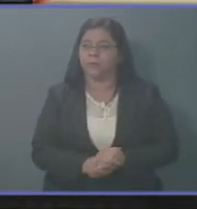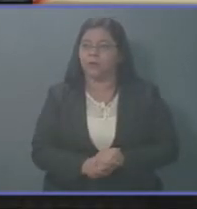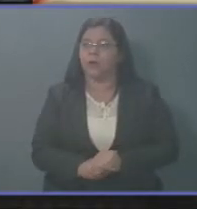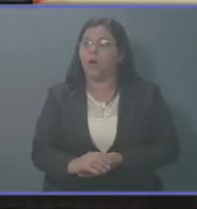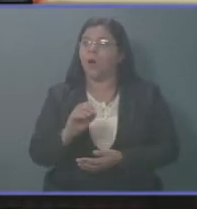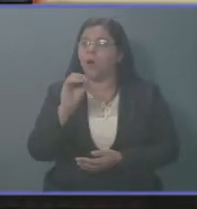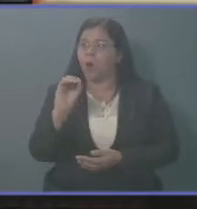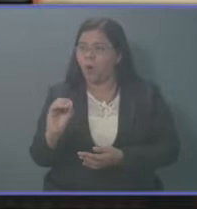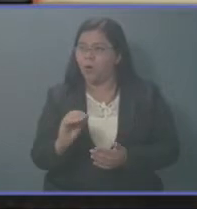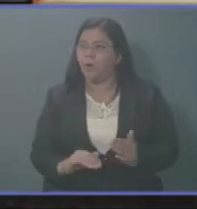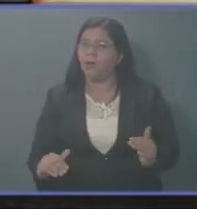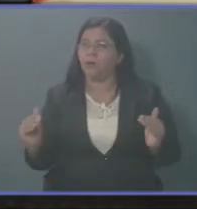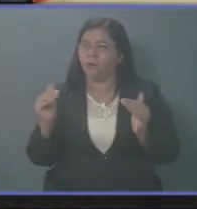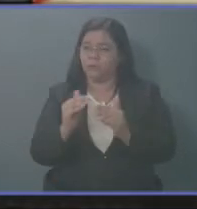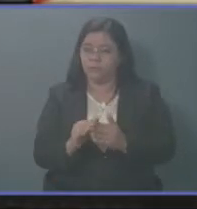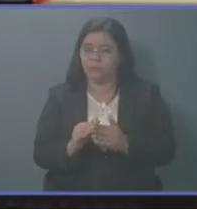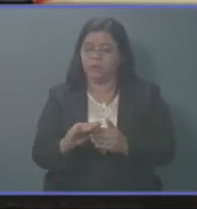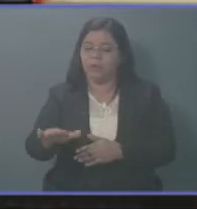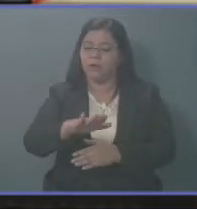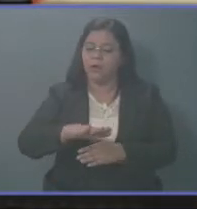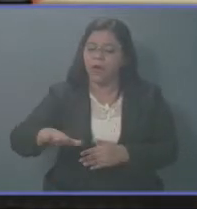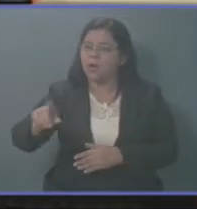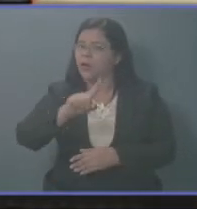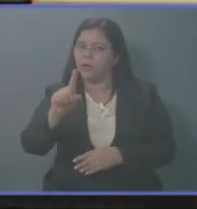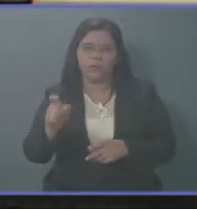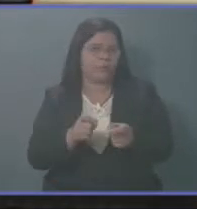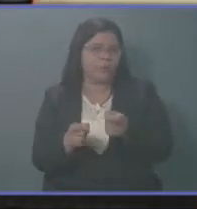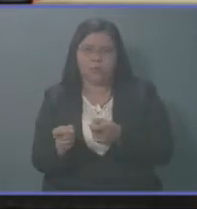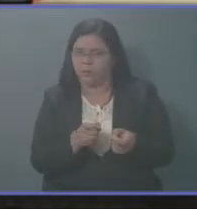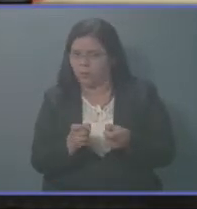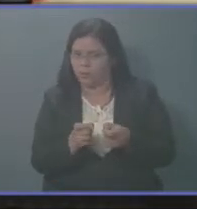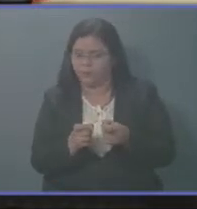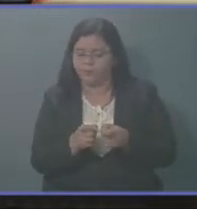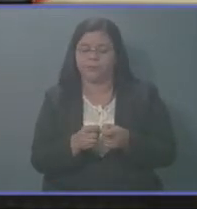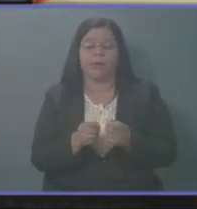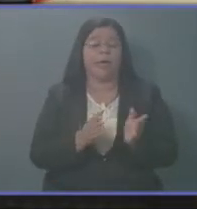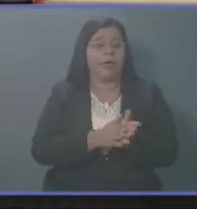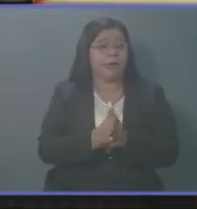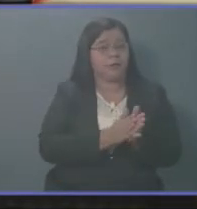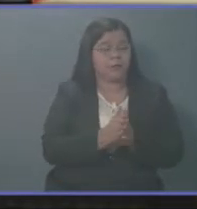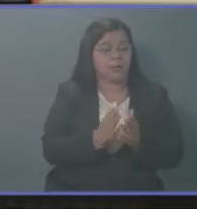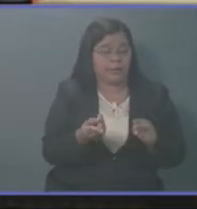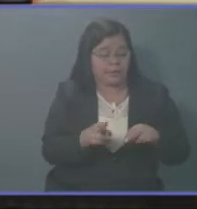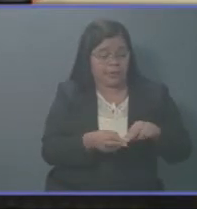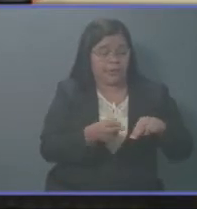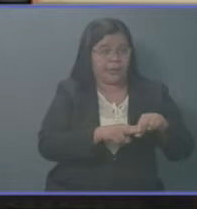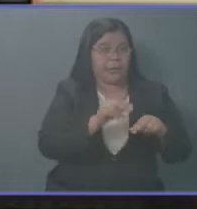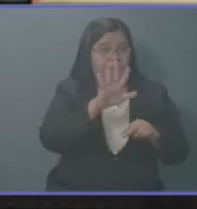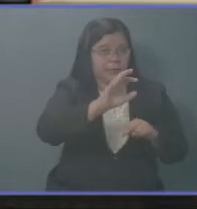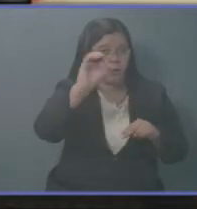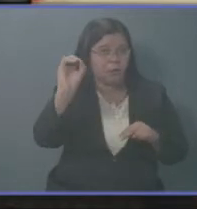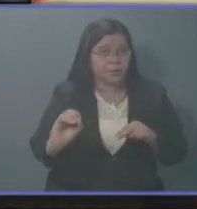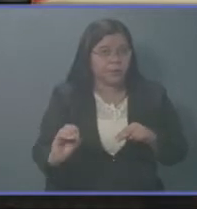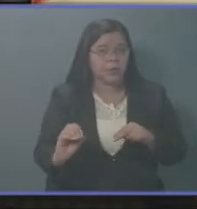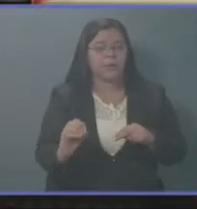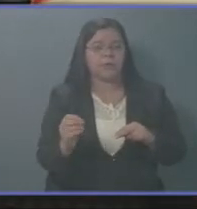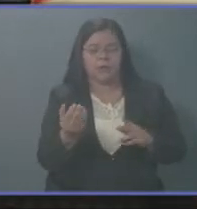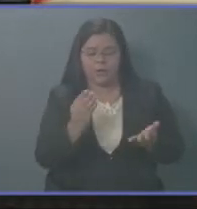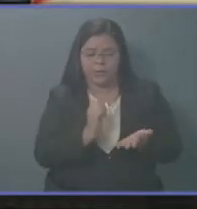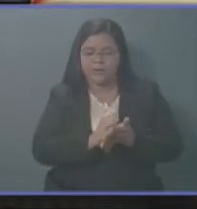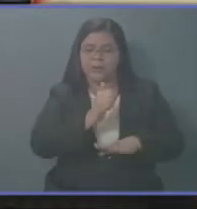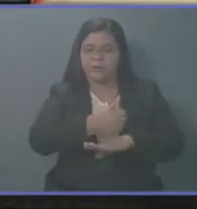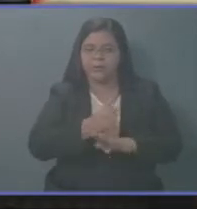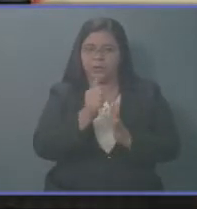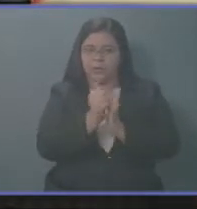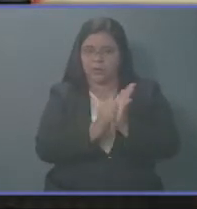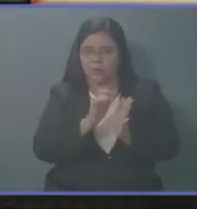o si también es para el sector no supervisado. El interés del 5% en las líneas de crédito desarrolladas en el artículo 5